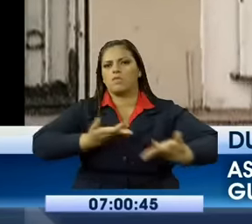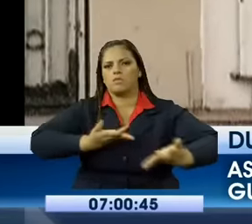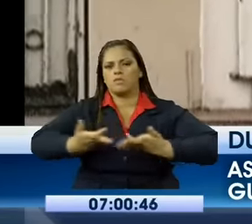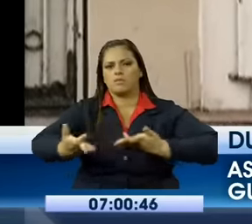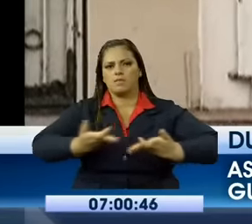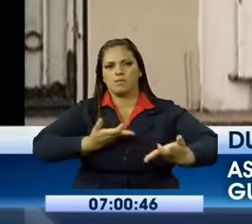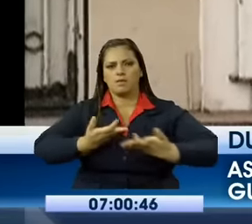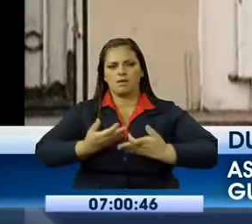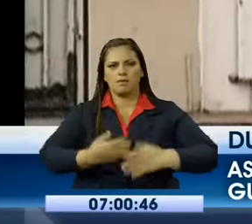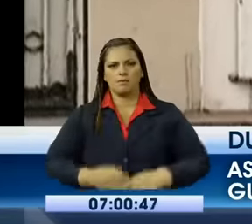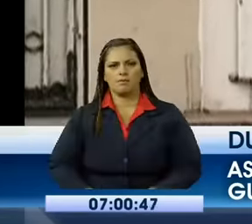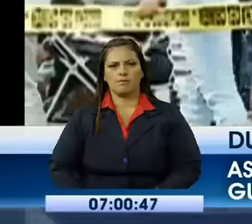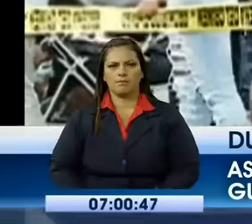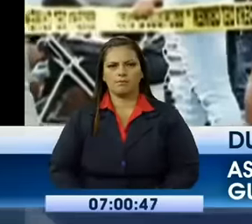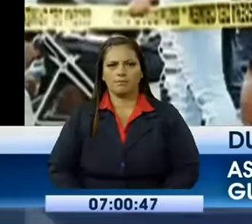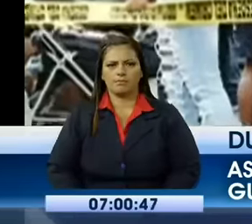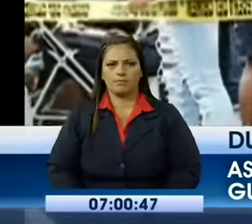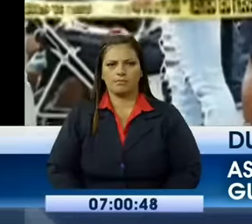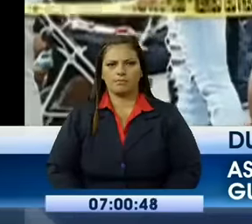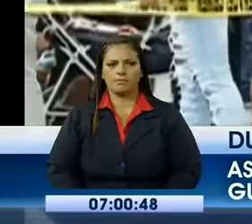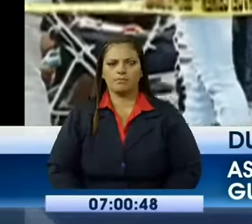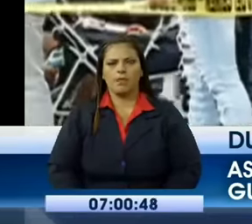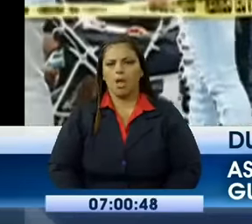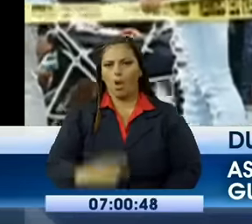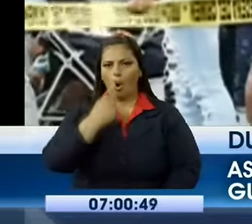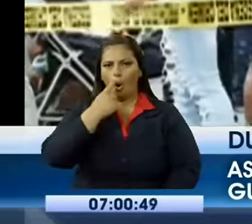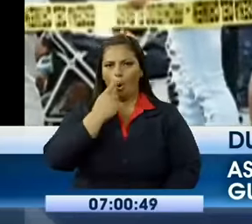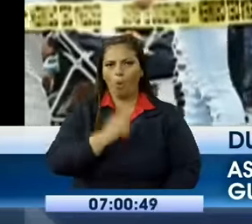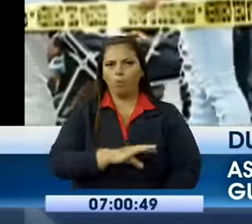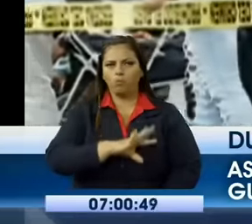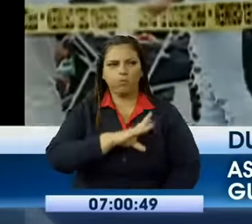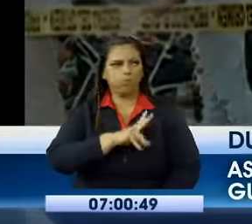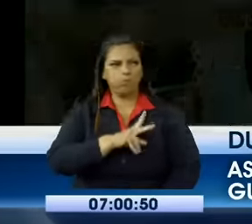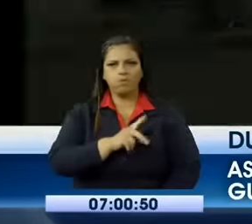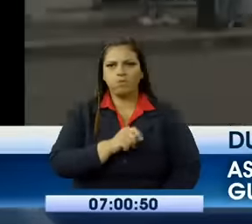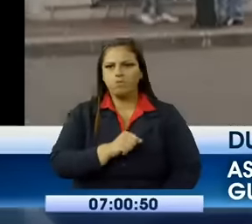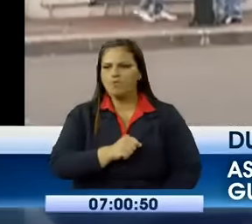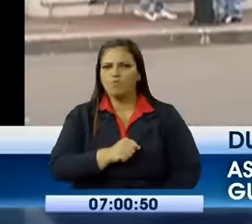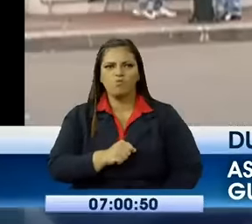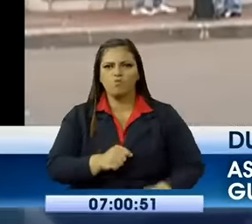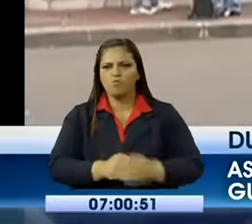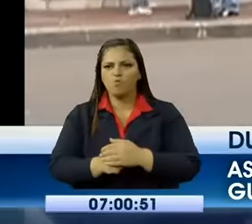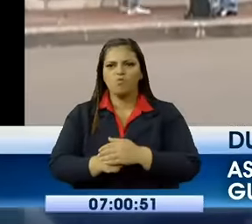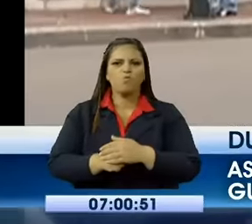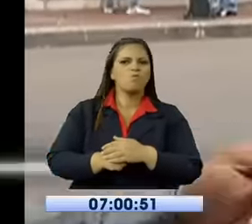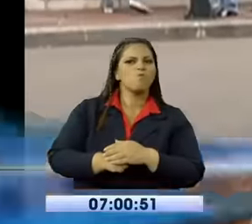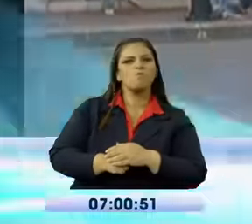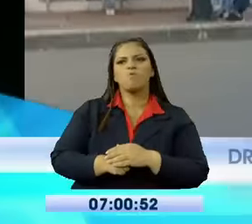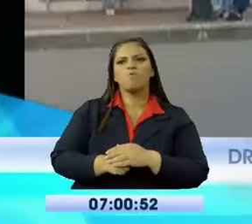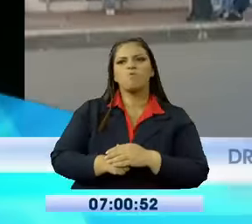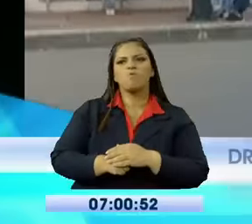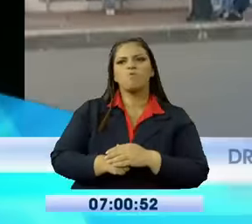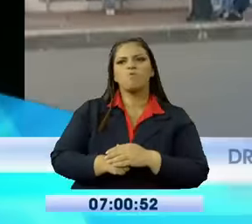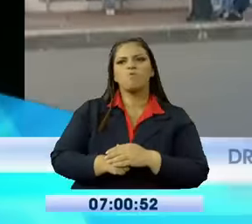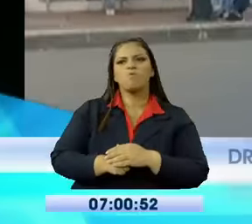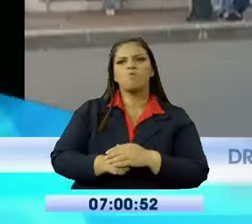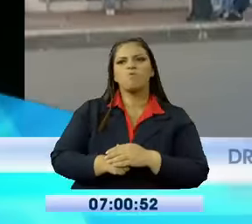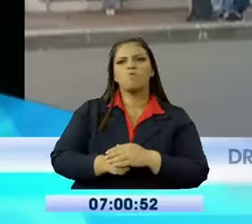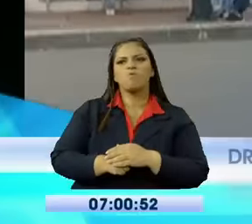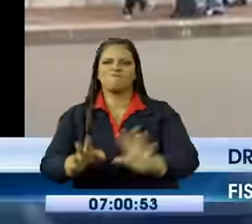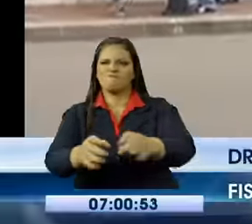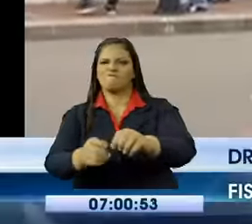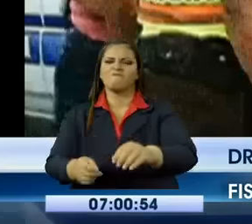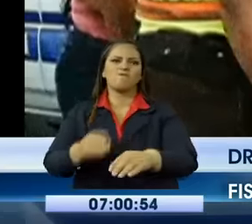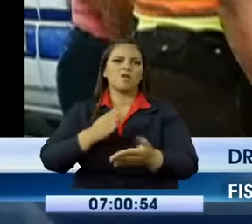parecer, sujetos inidentificados han ingresado y han procedido a herirlo con un arma blanca a la altura del tórax en la